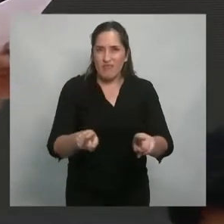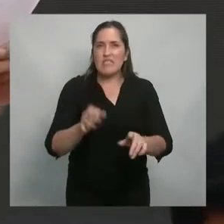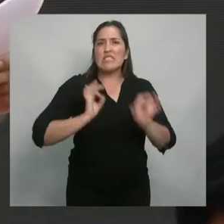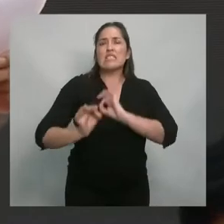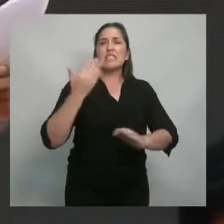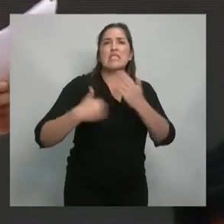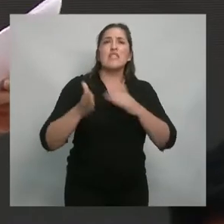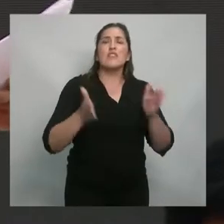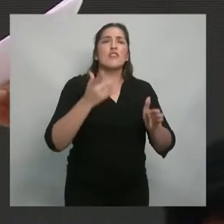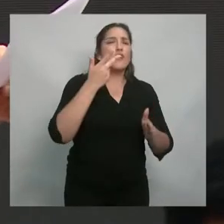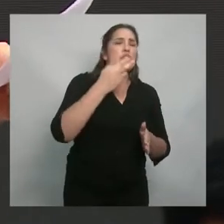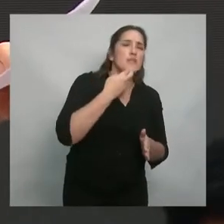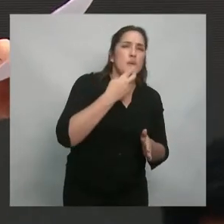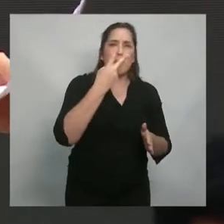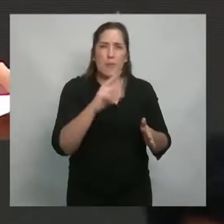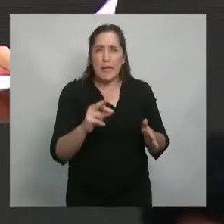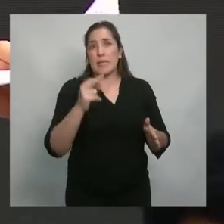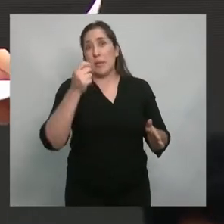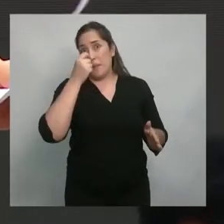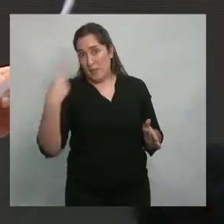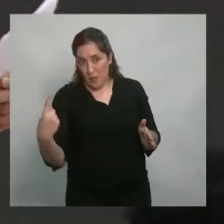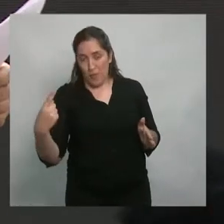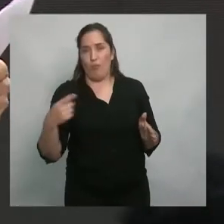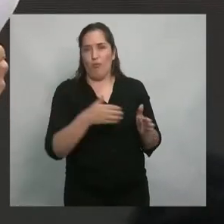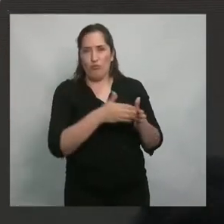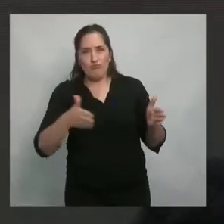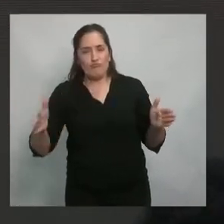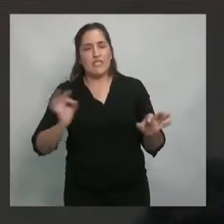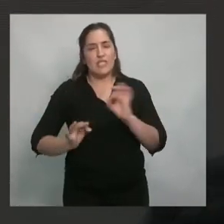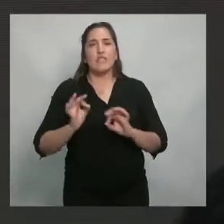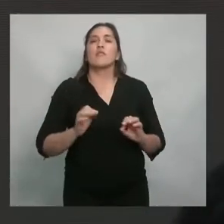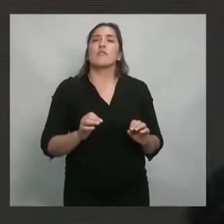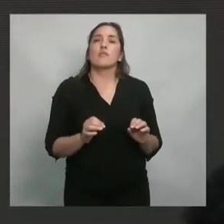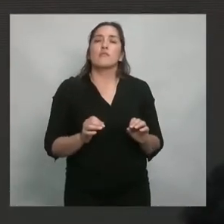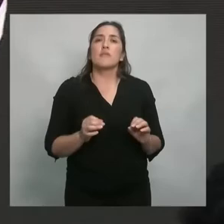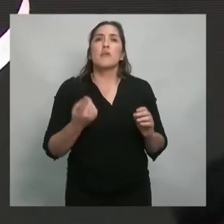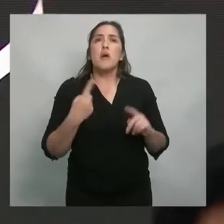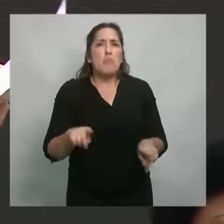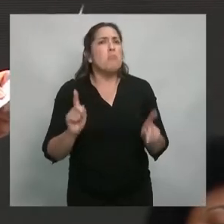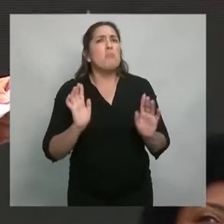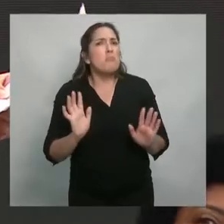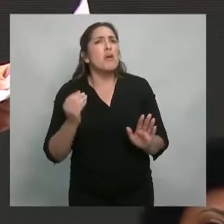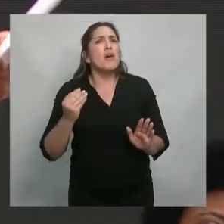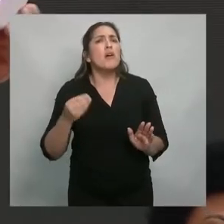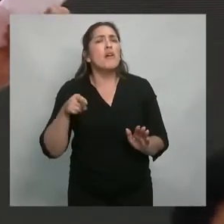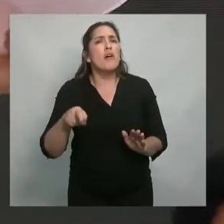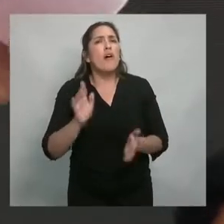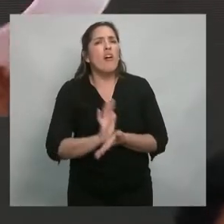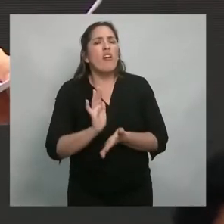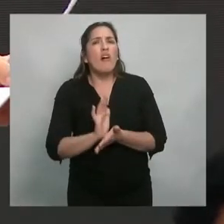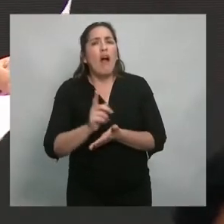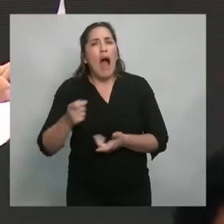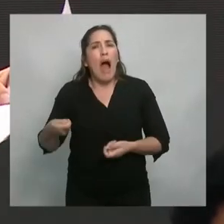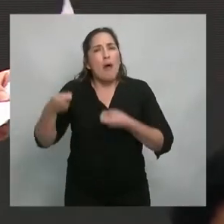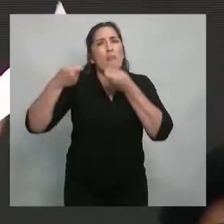siglos XIX, XX y XXI. Pero se desvaloriza esa